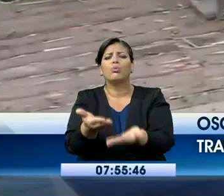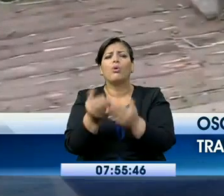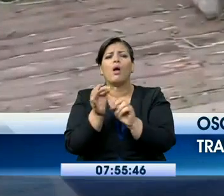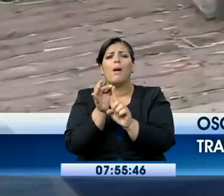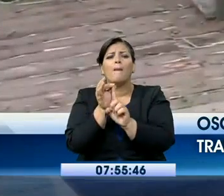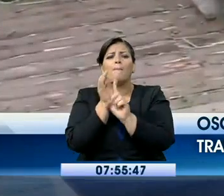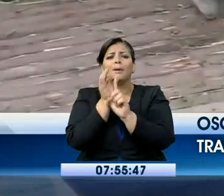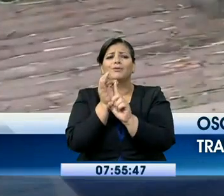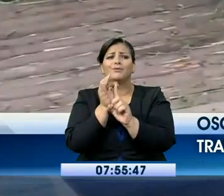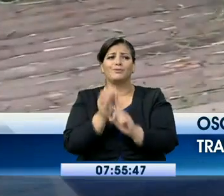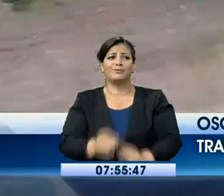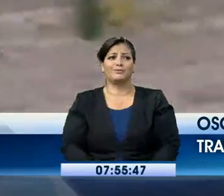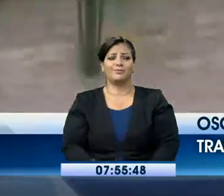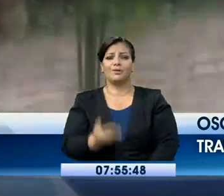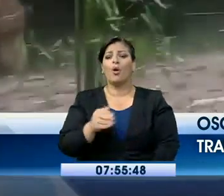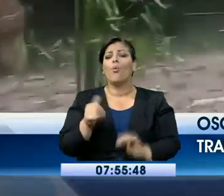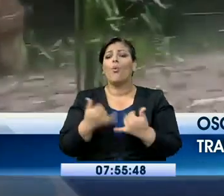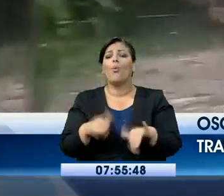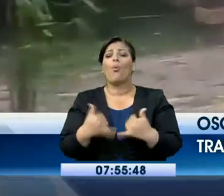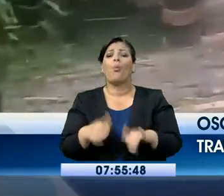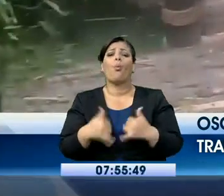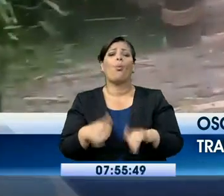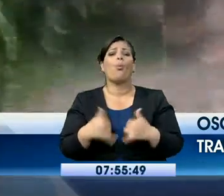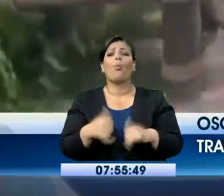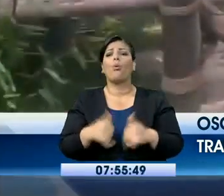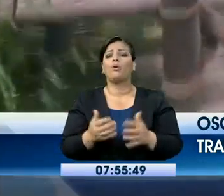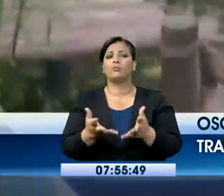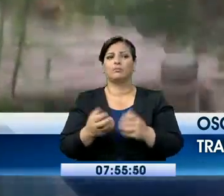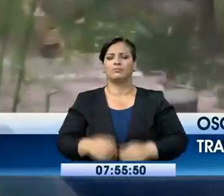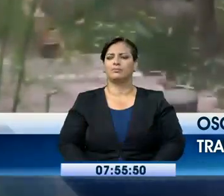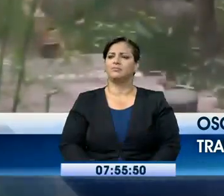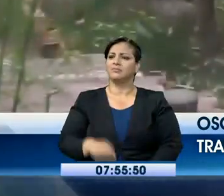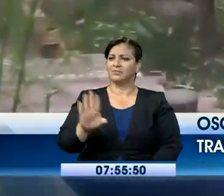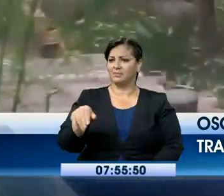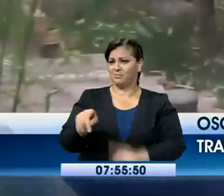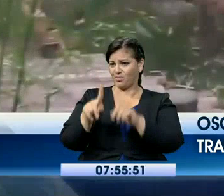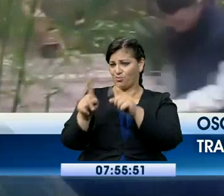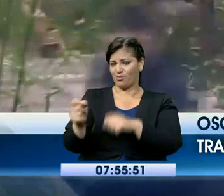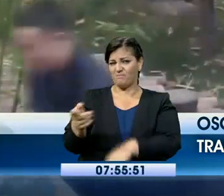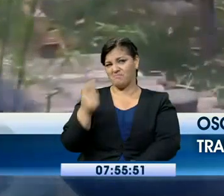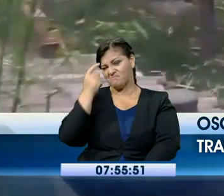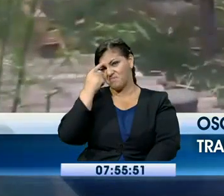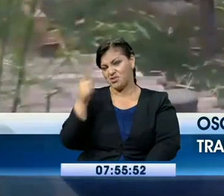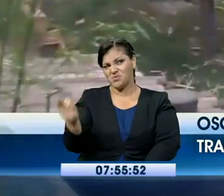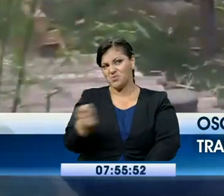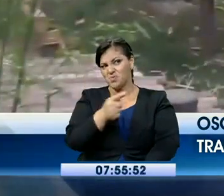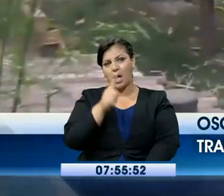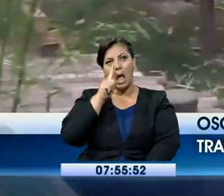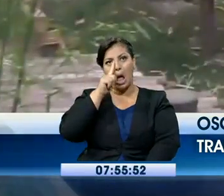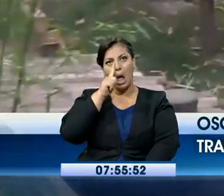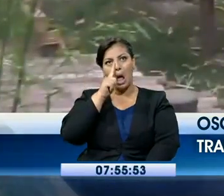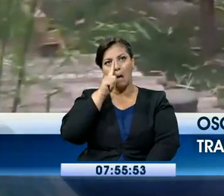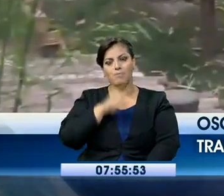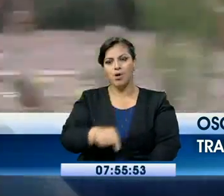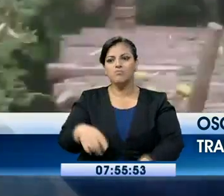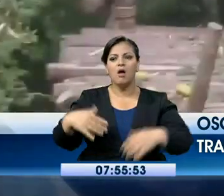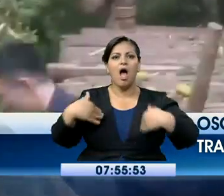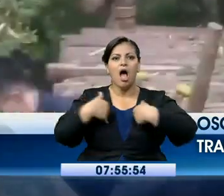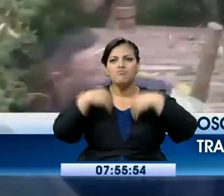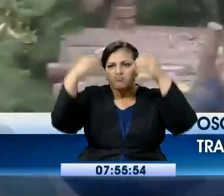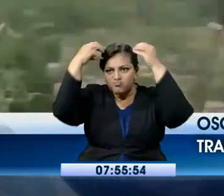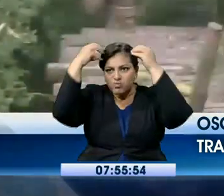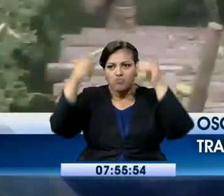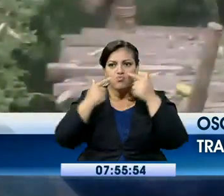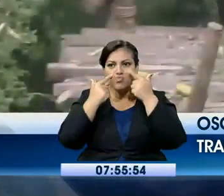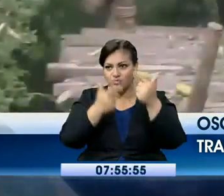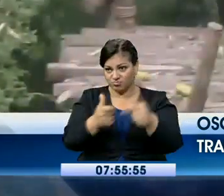qué ternura. Quiere jugar el pandita. Dime una cosa, si te ofrecieran ese trabajo de cuidador de esos pandas, ¿aceptarías o no? Yo encantado. ¿Verdad